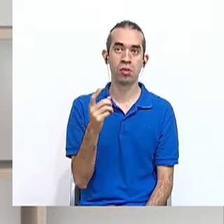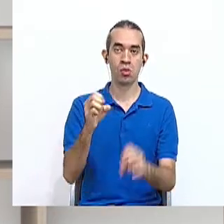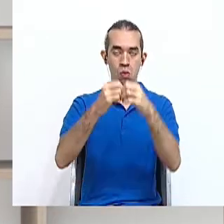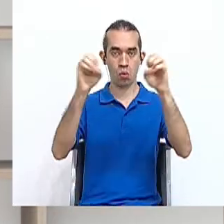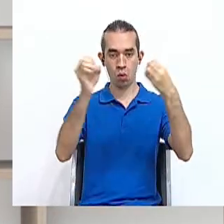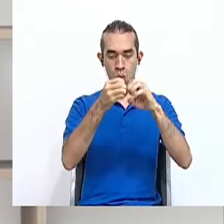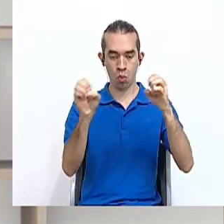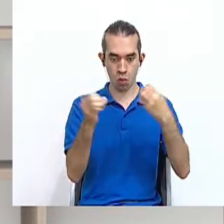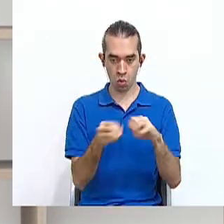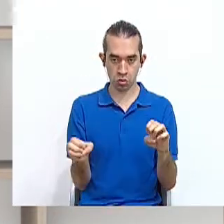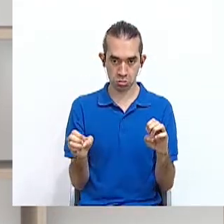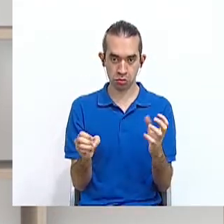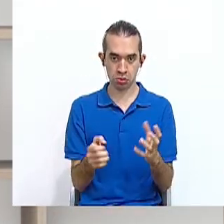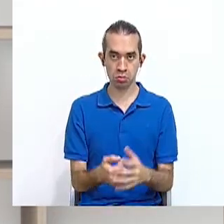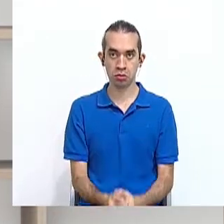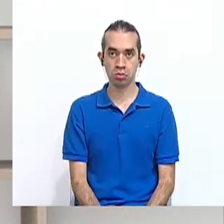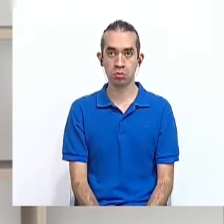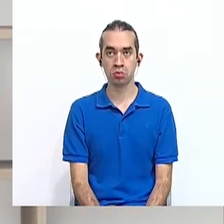tenga